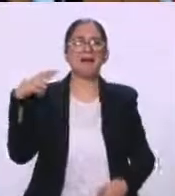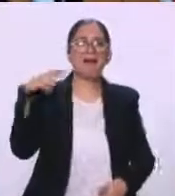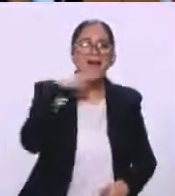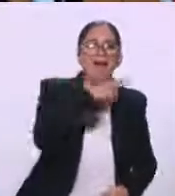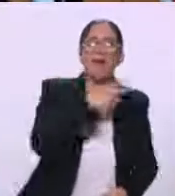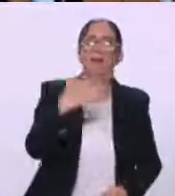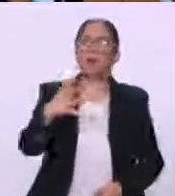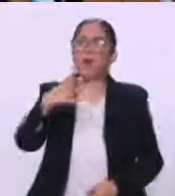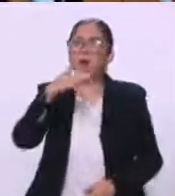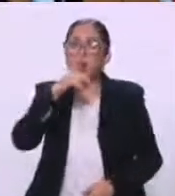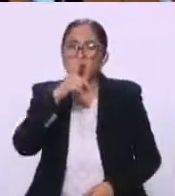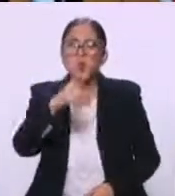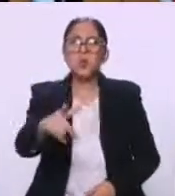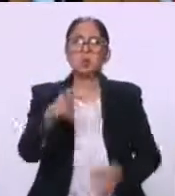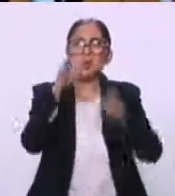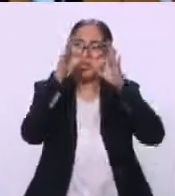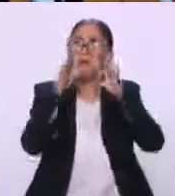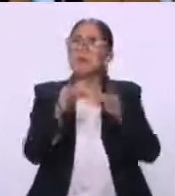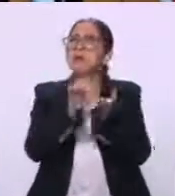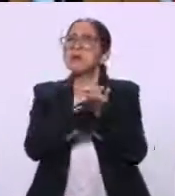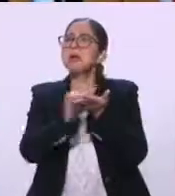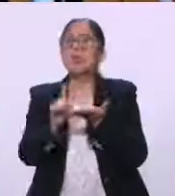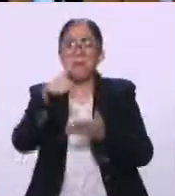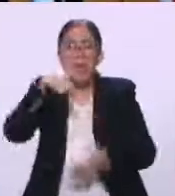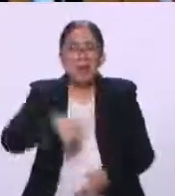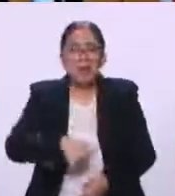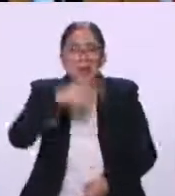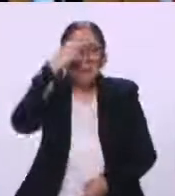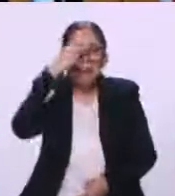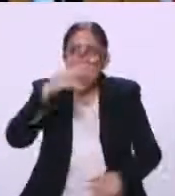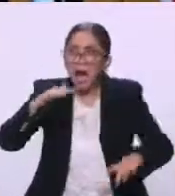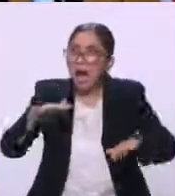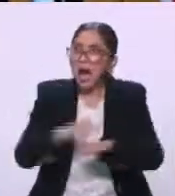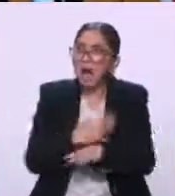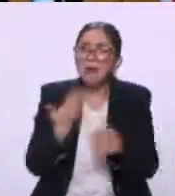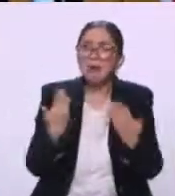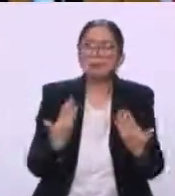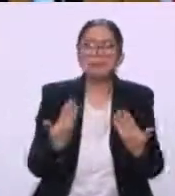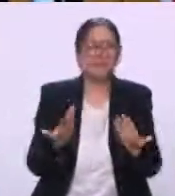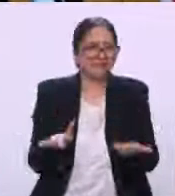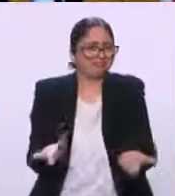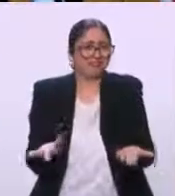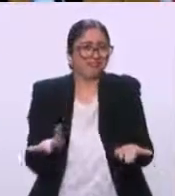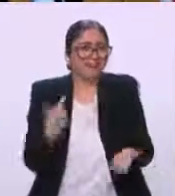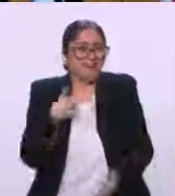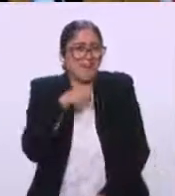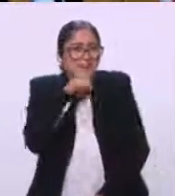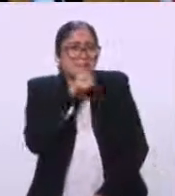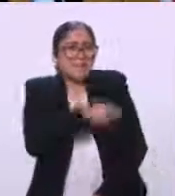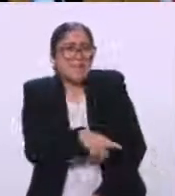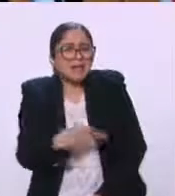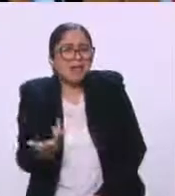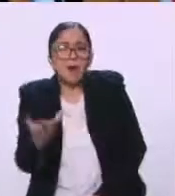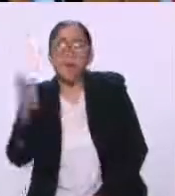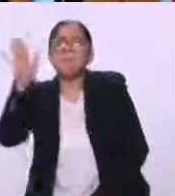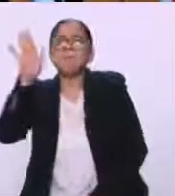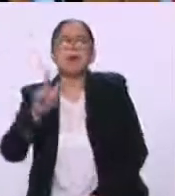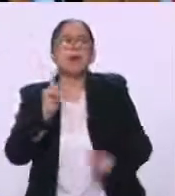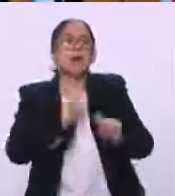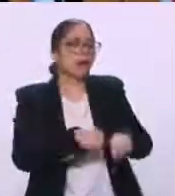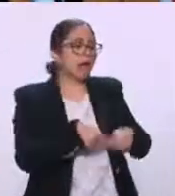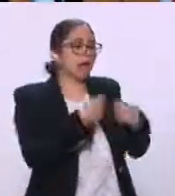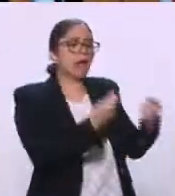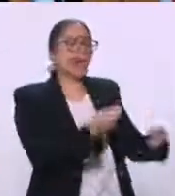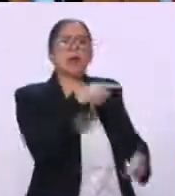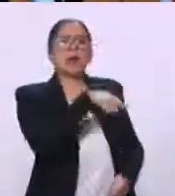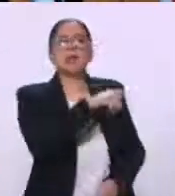de nuestra energía eléctrica. Al contrario, porque parece ser que se le deja a Comisión Federal la parte más